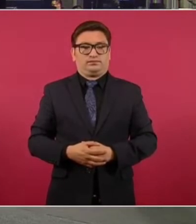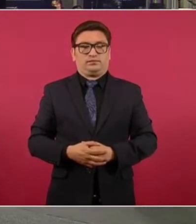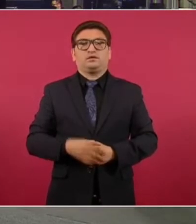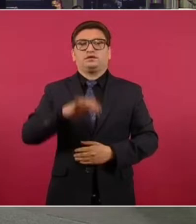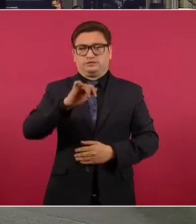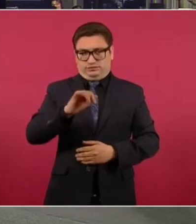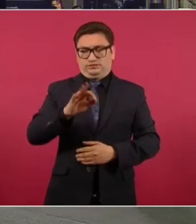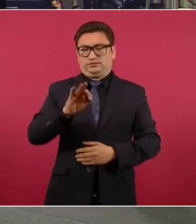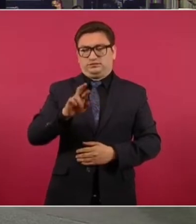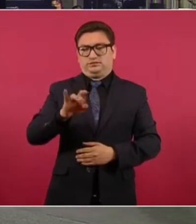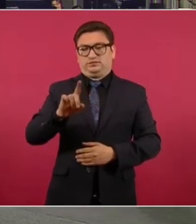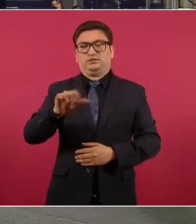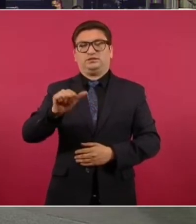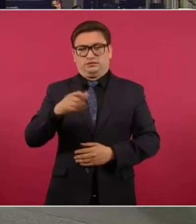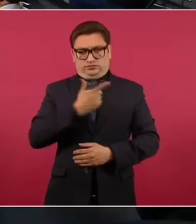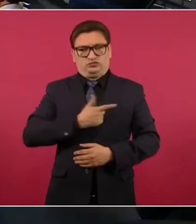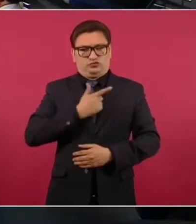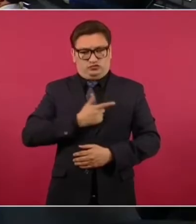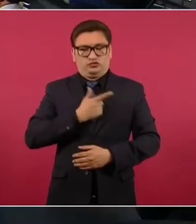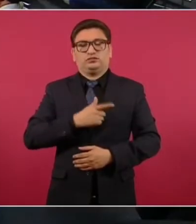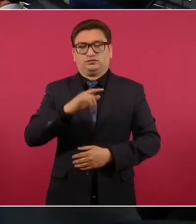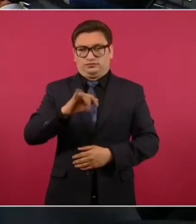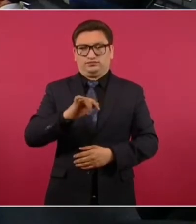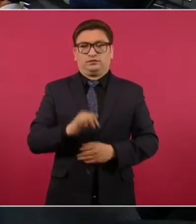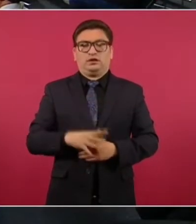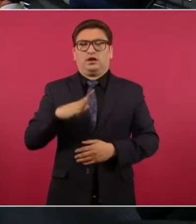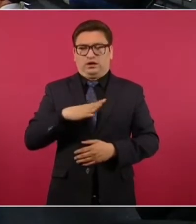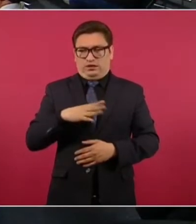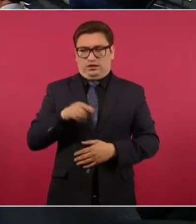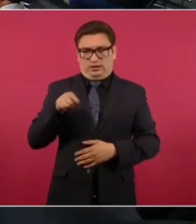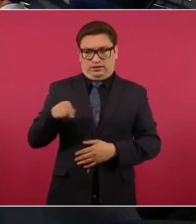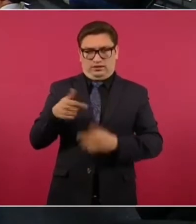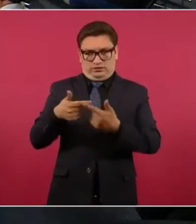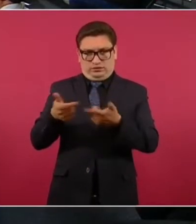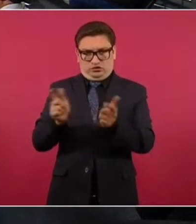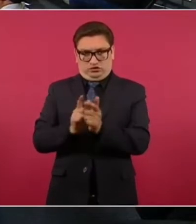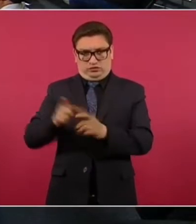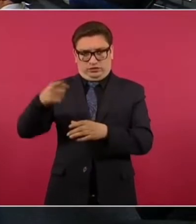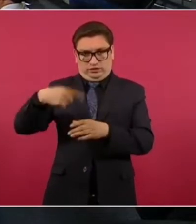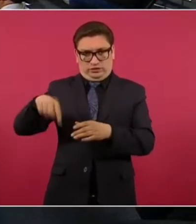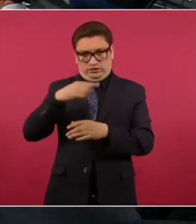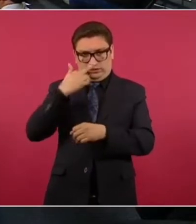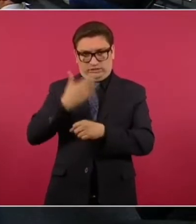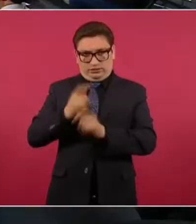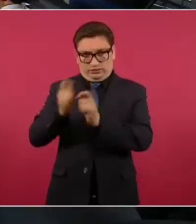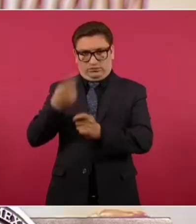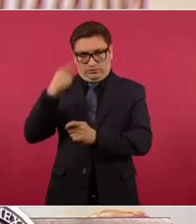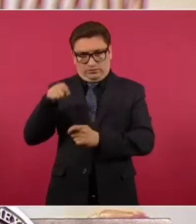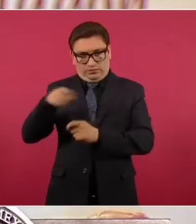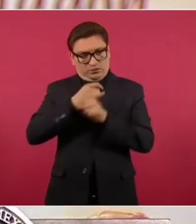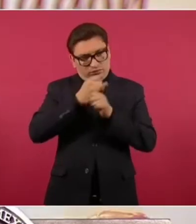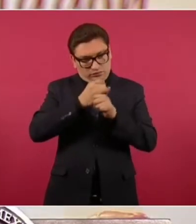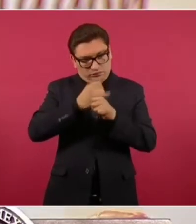Sí, Frida, con todo gusto. Efectivamente hay un grupo que ha estado dándole seguimiento al